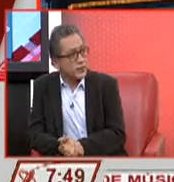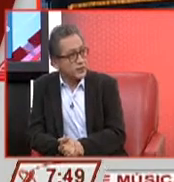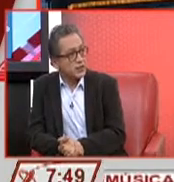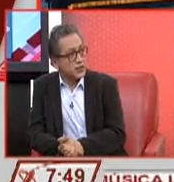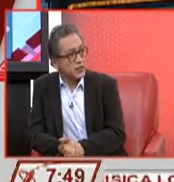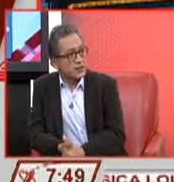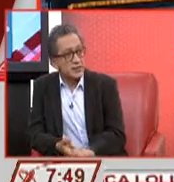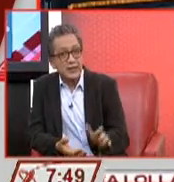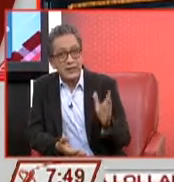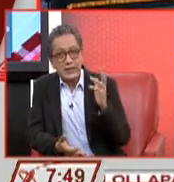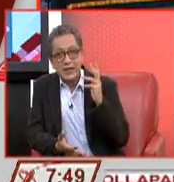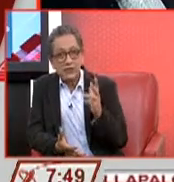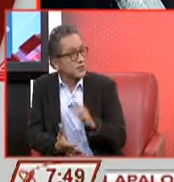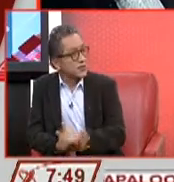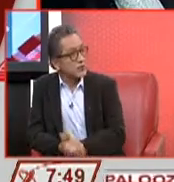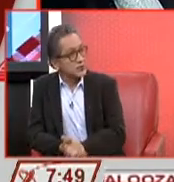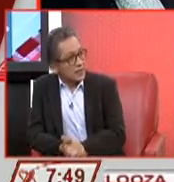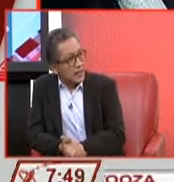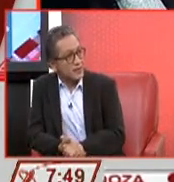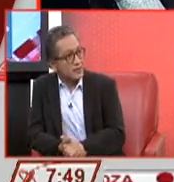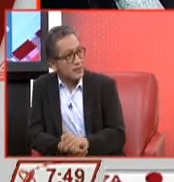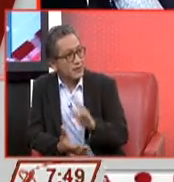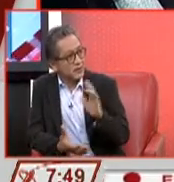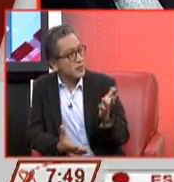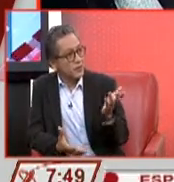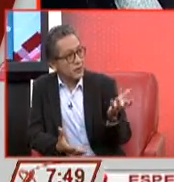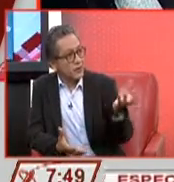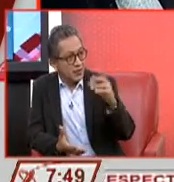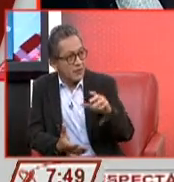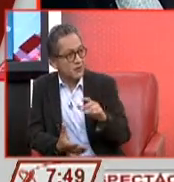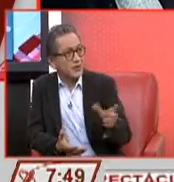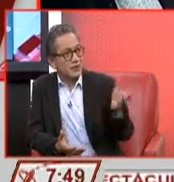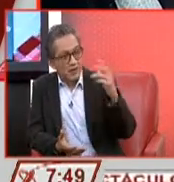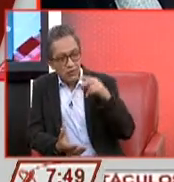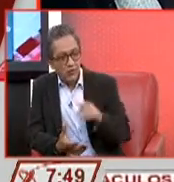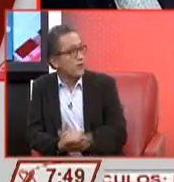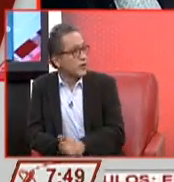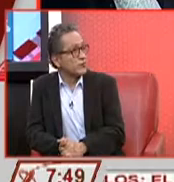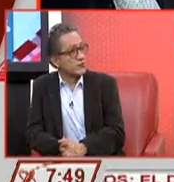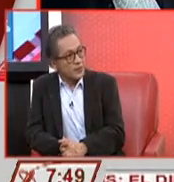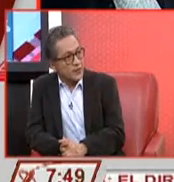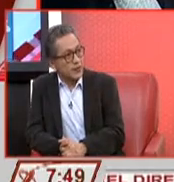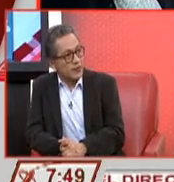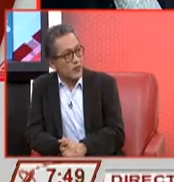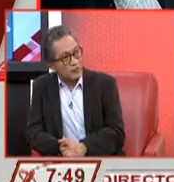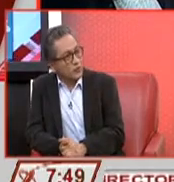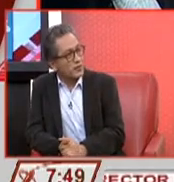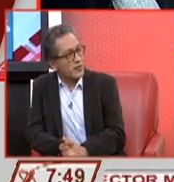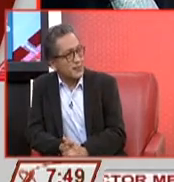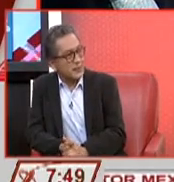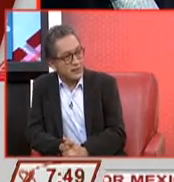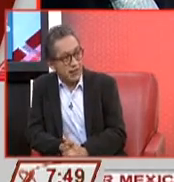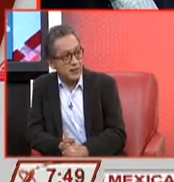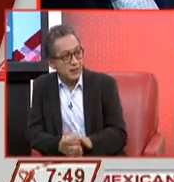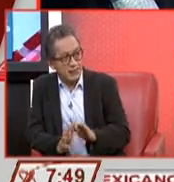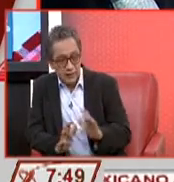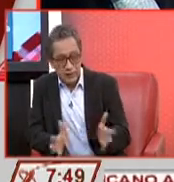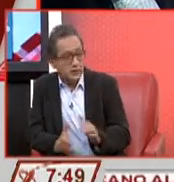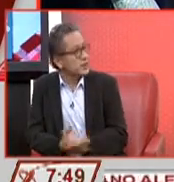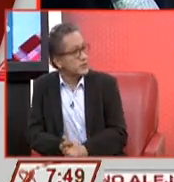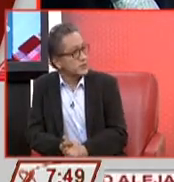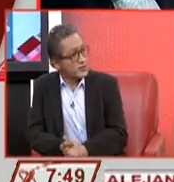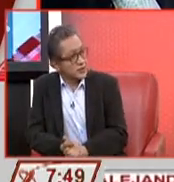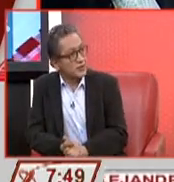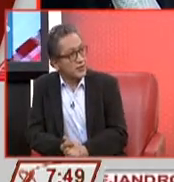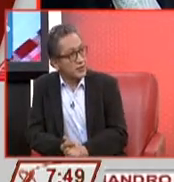en unos versos que dicen que aunque seamos de jade, nos iremos perdiendo, que aunque fuéramos también como el plumaje del quetzal,